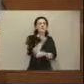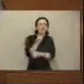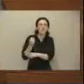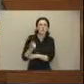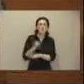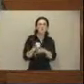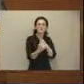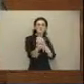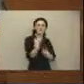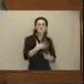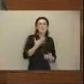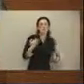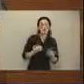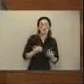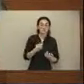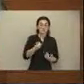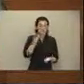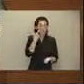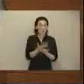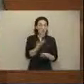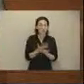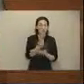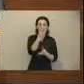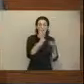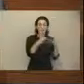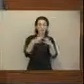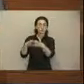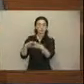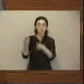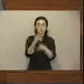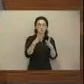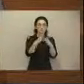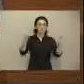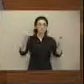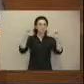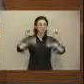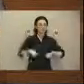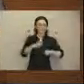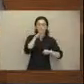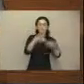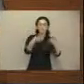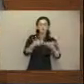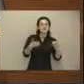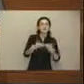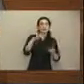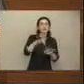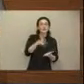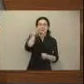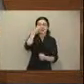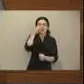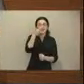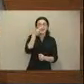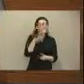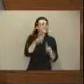creo que el comprobar cómo dos grupos se pueden poner de acuerdo en un texto cuando sus intereses son única y exclusivamente